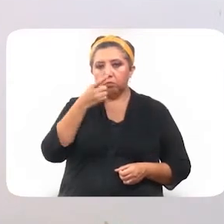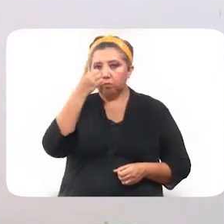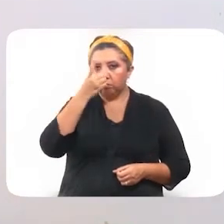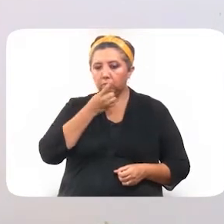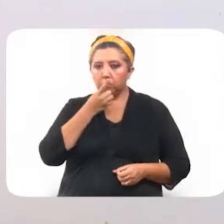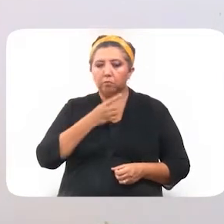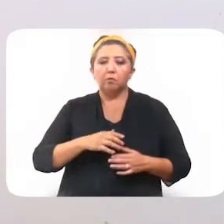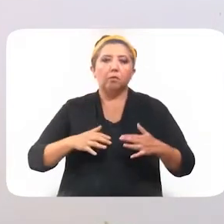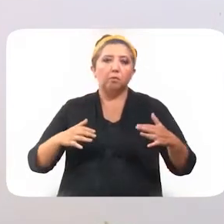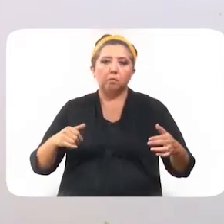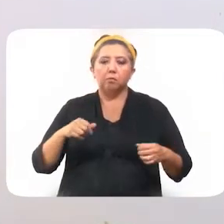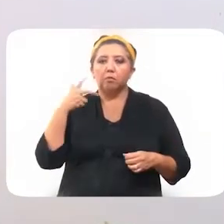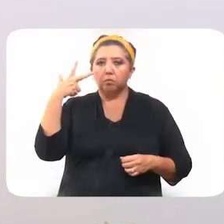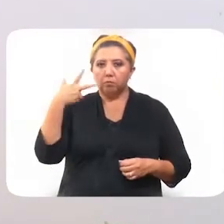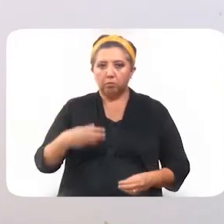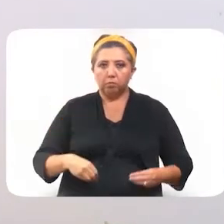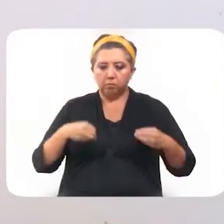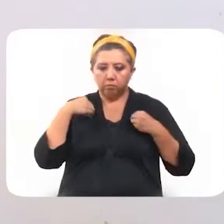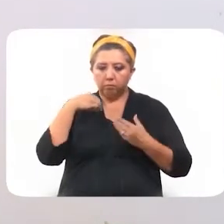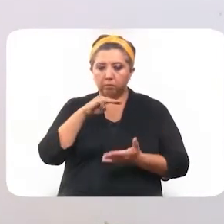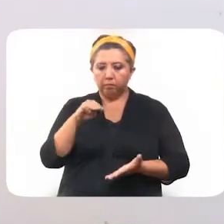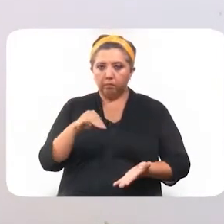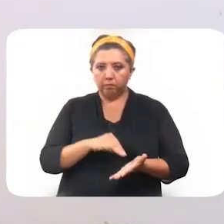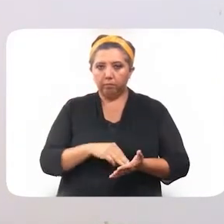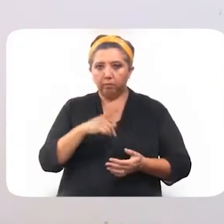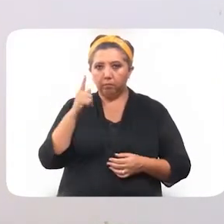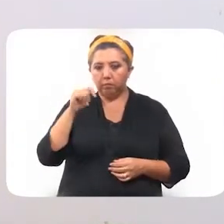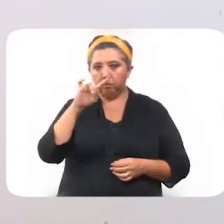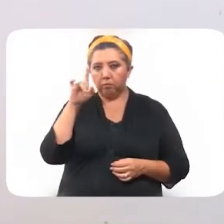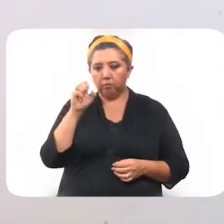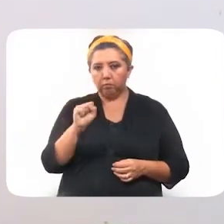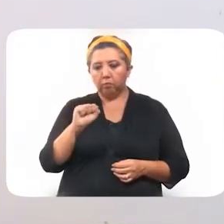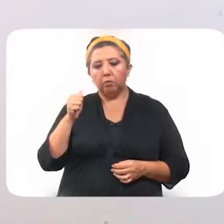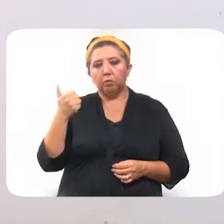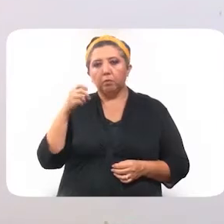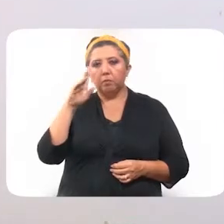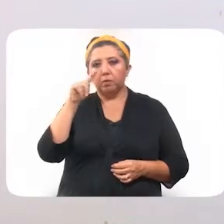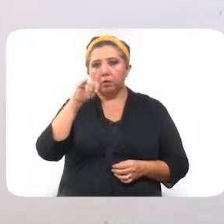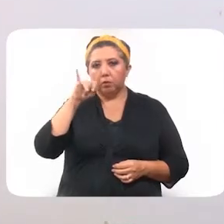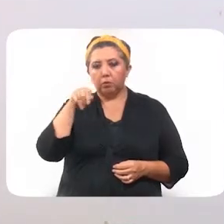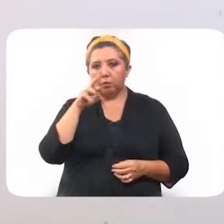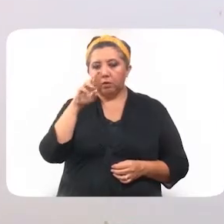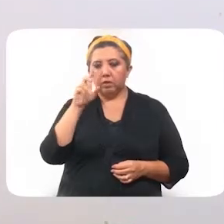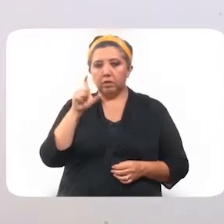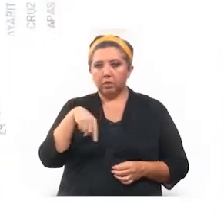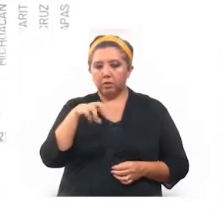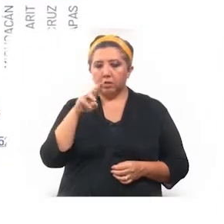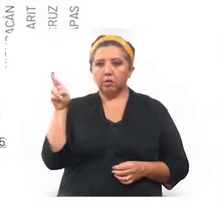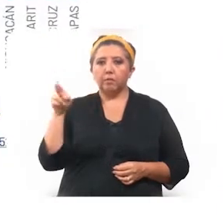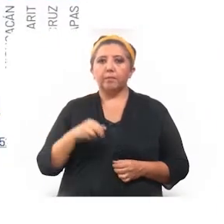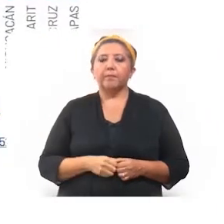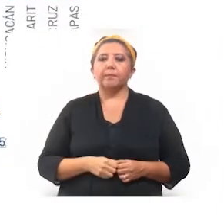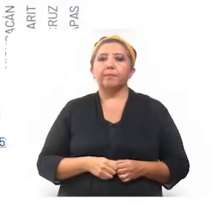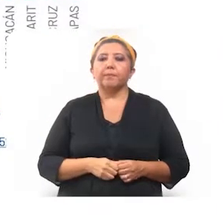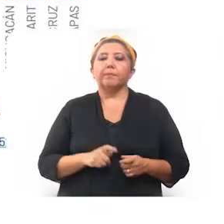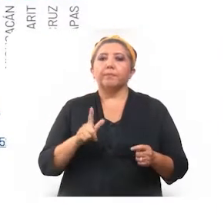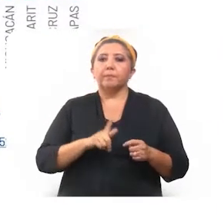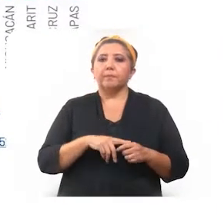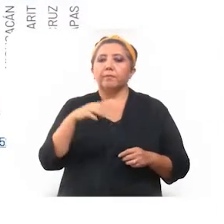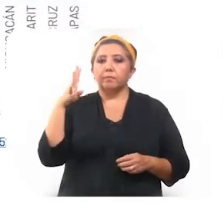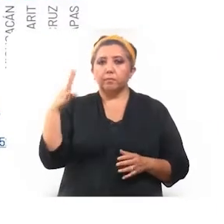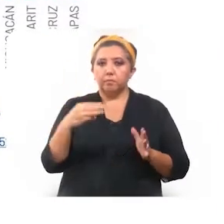obesidad. 8 residían en Mérida, una en Cizantún y una en Benito Juárez, Quintana Roo. En total